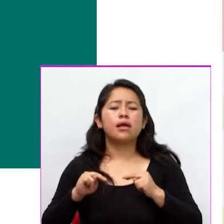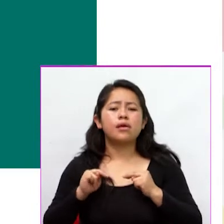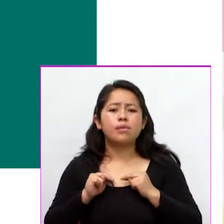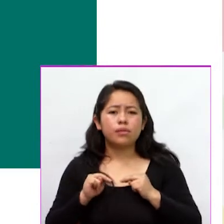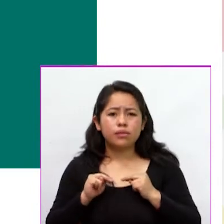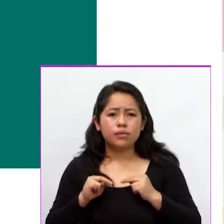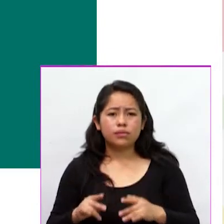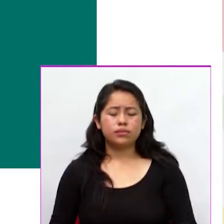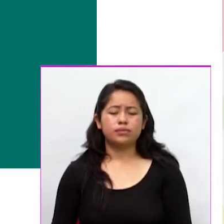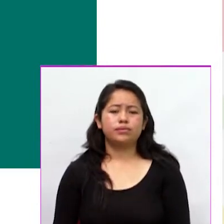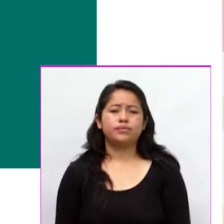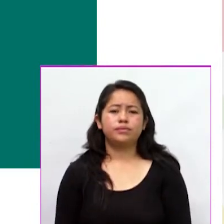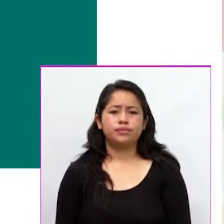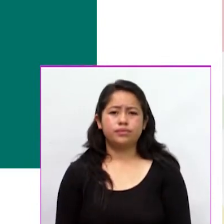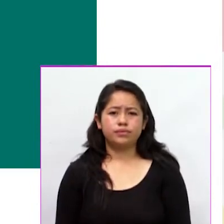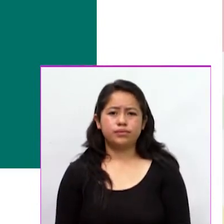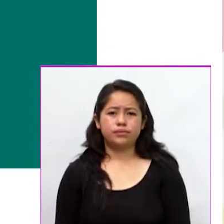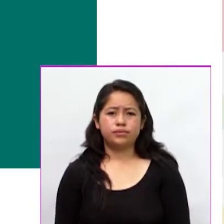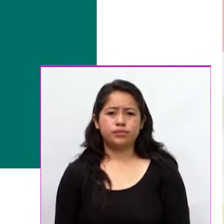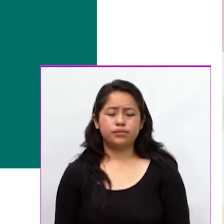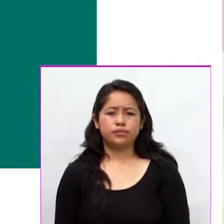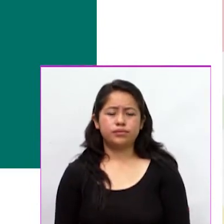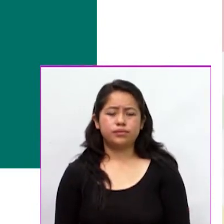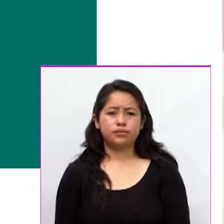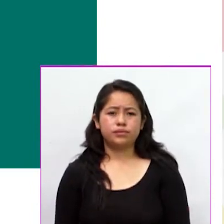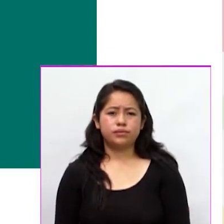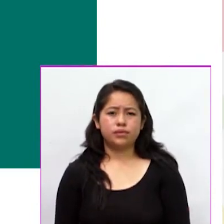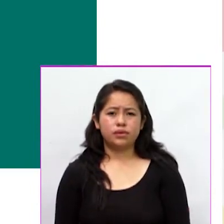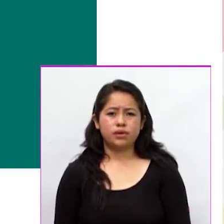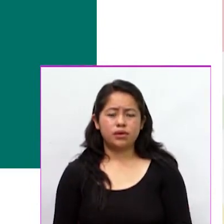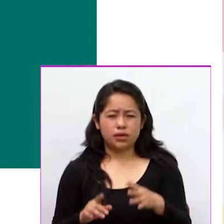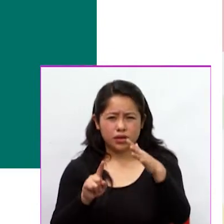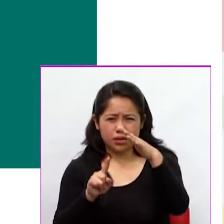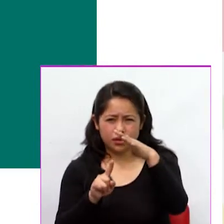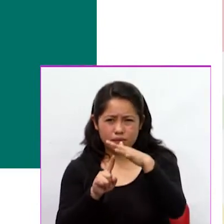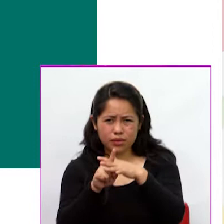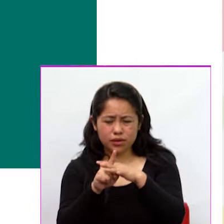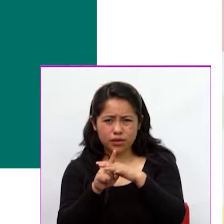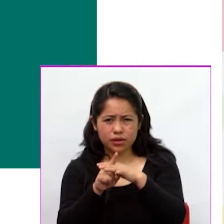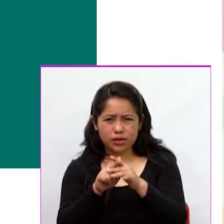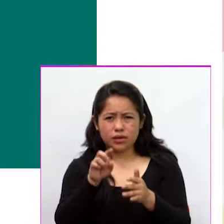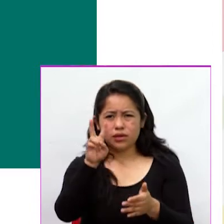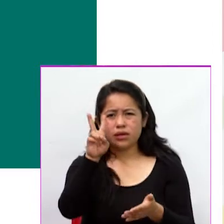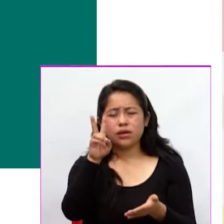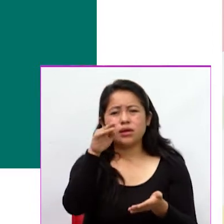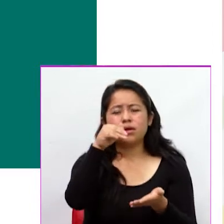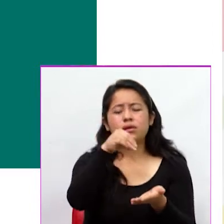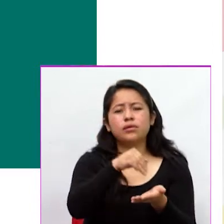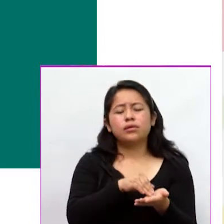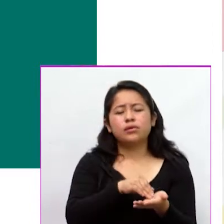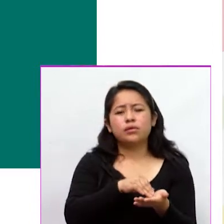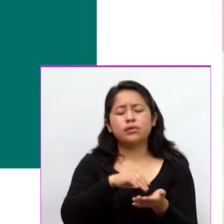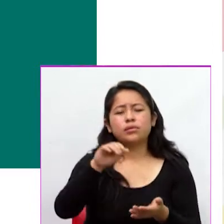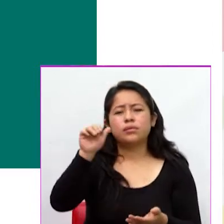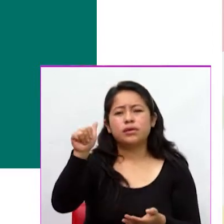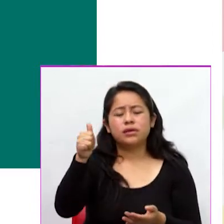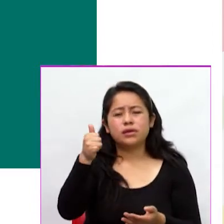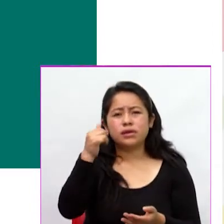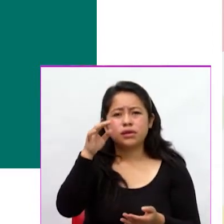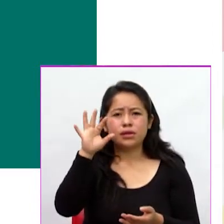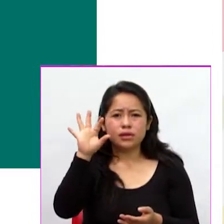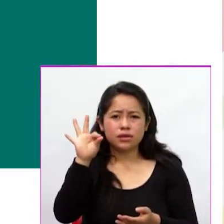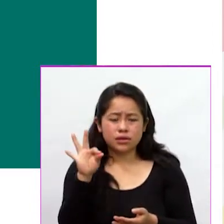saben, fue descubierto por primera vez en 2019 en Wuhan, China. El